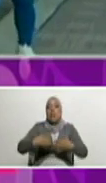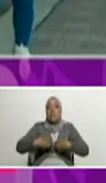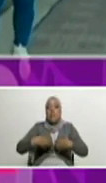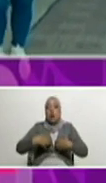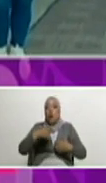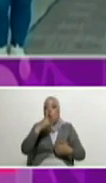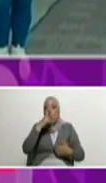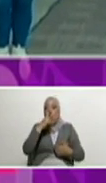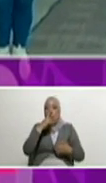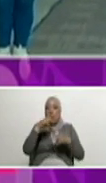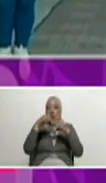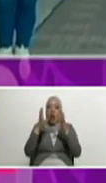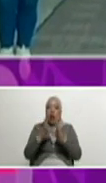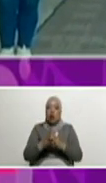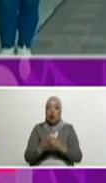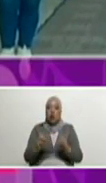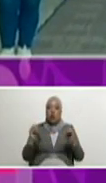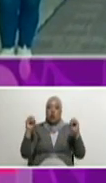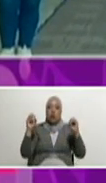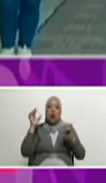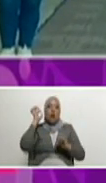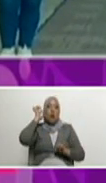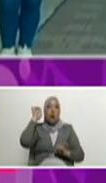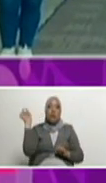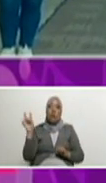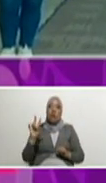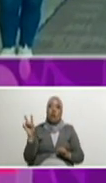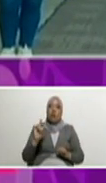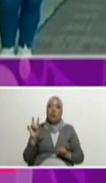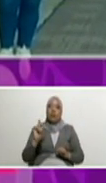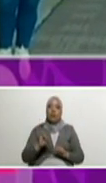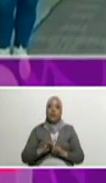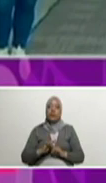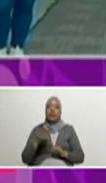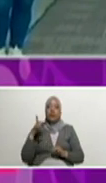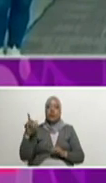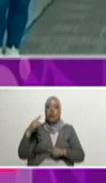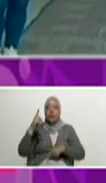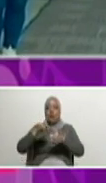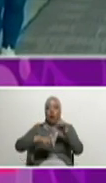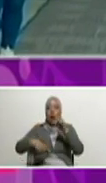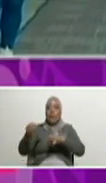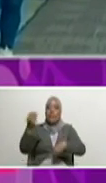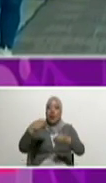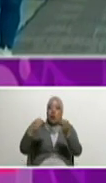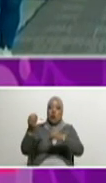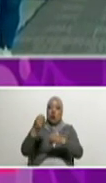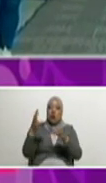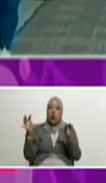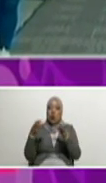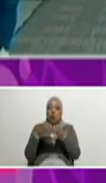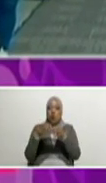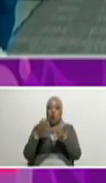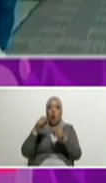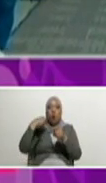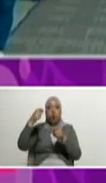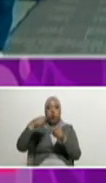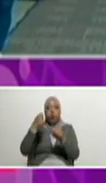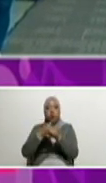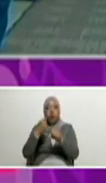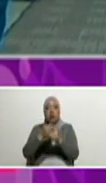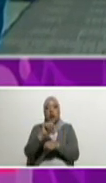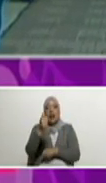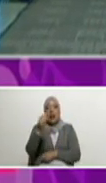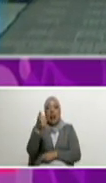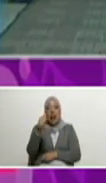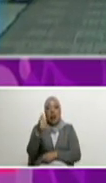del cuello uterino de la mujer venezolana. Vamos a multiplicar estas unidades móviles. Entregamos hoy